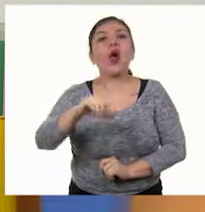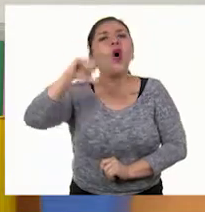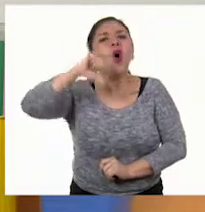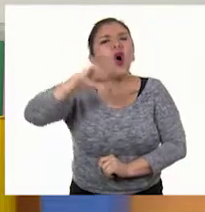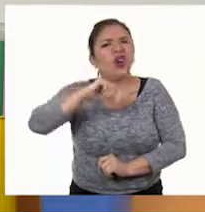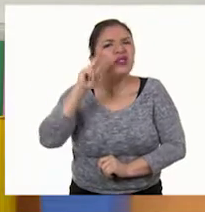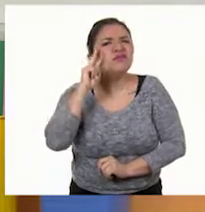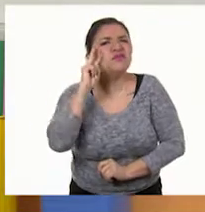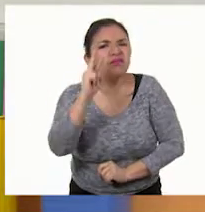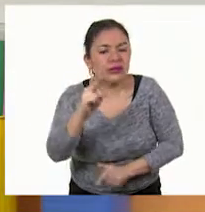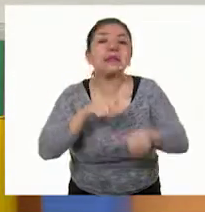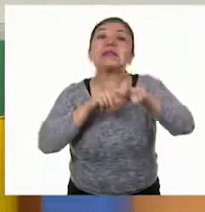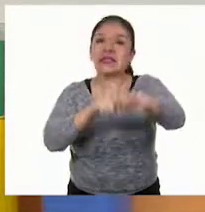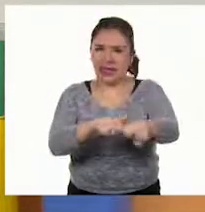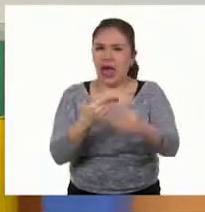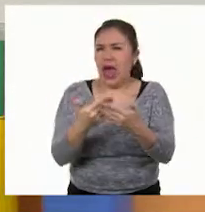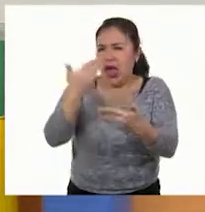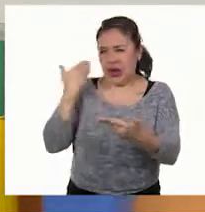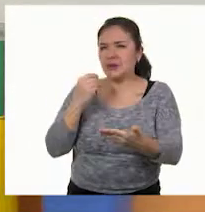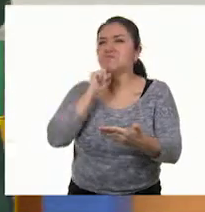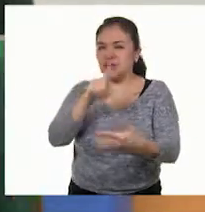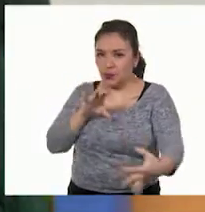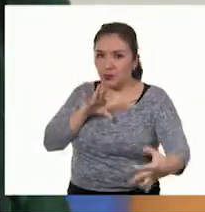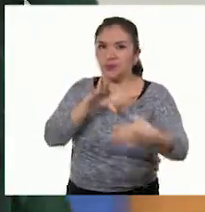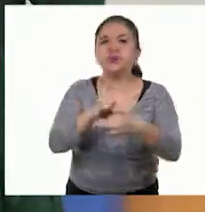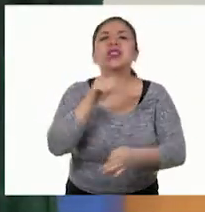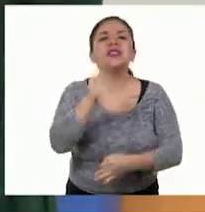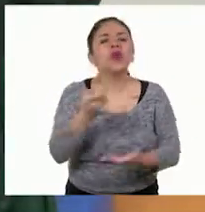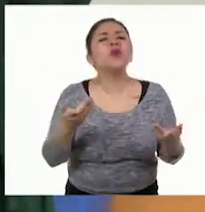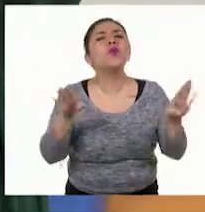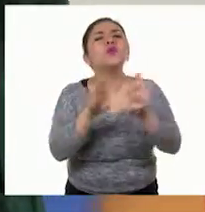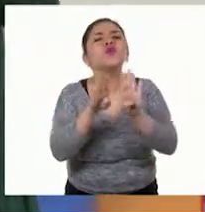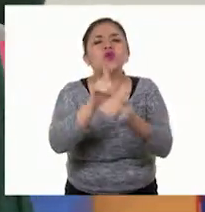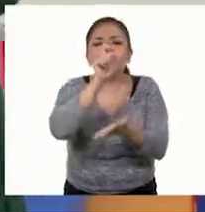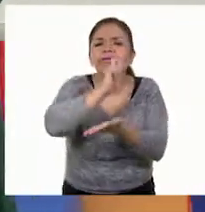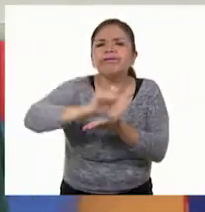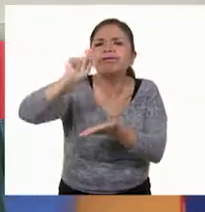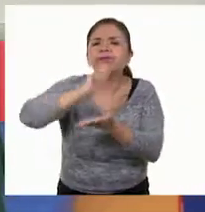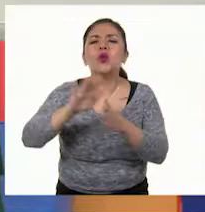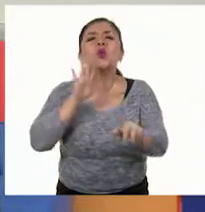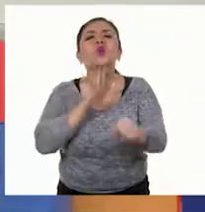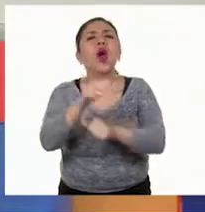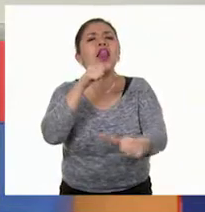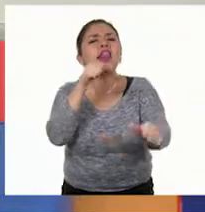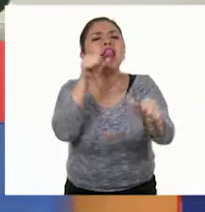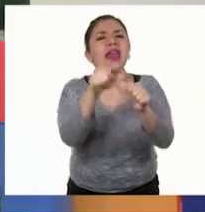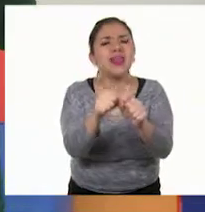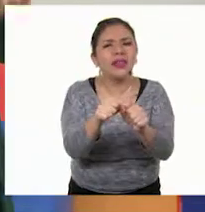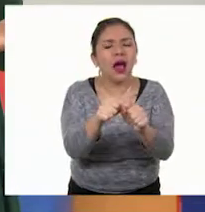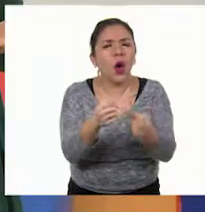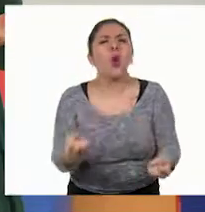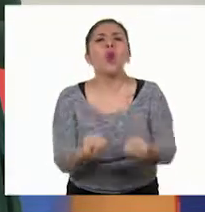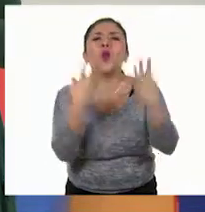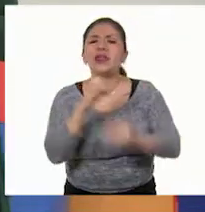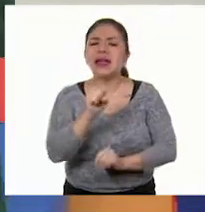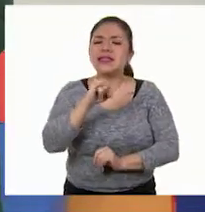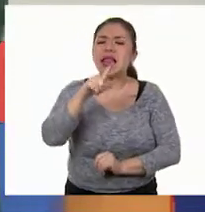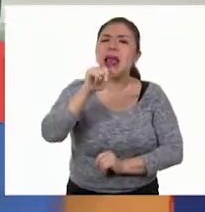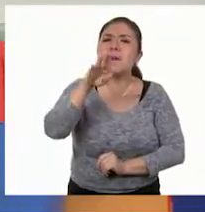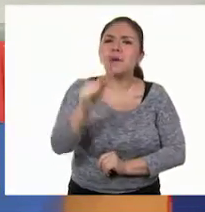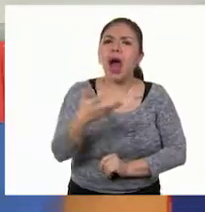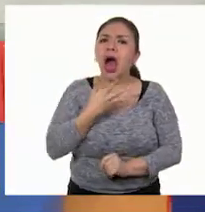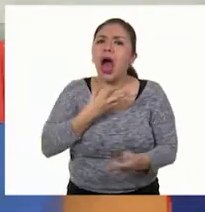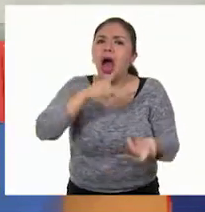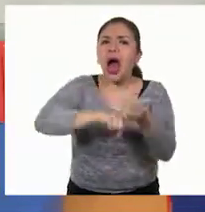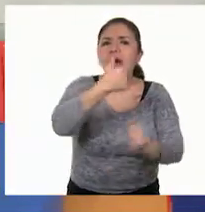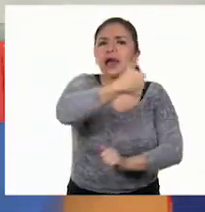ver ahora, a continuar viendo cómo se escribe, con qué letras, cuántas sílabas tienen nuestras